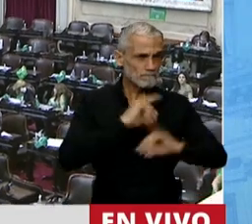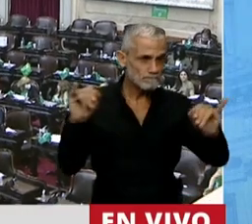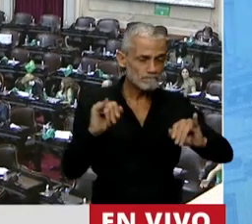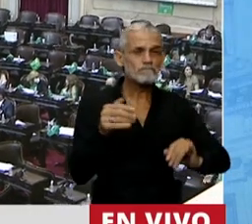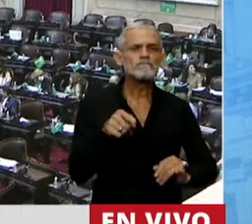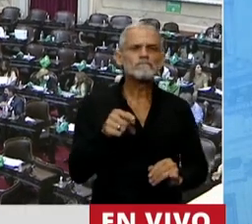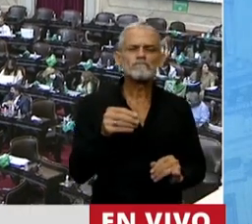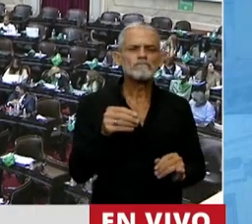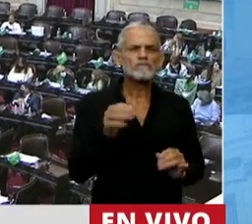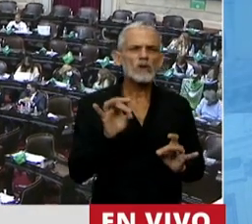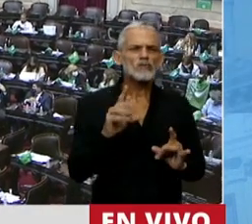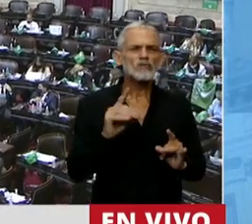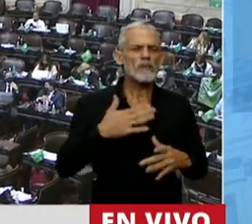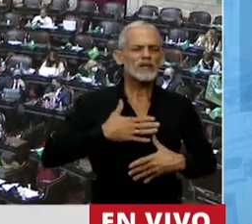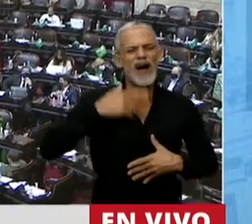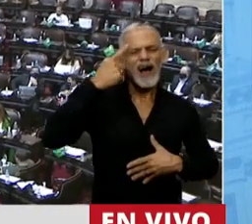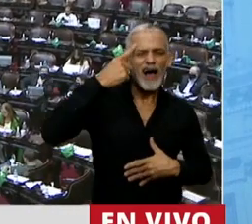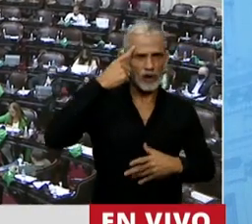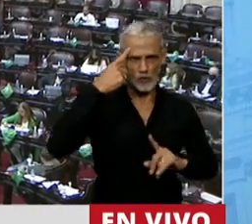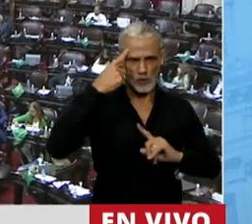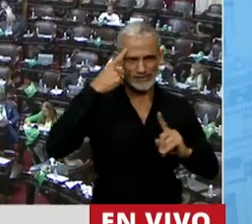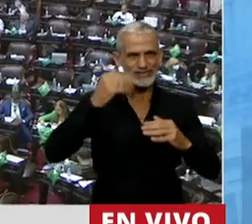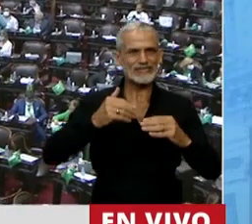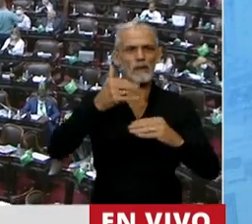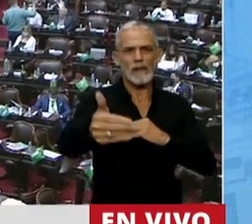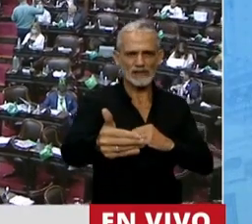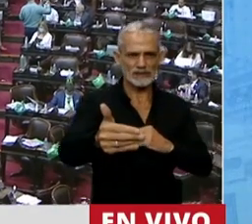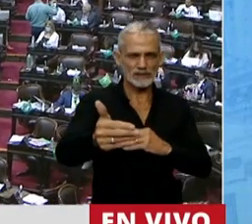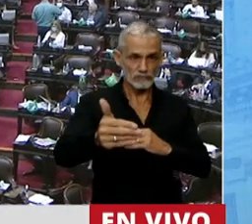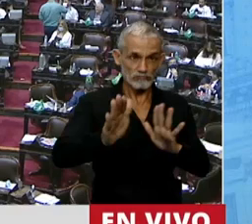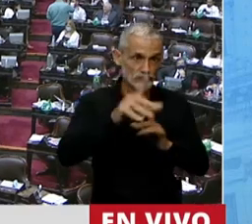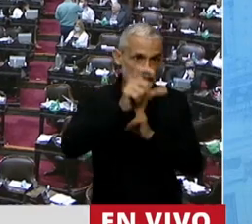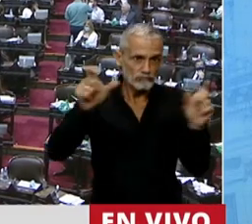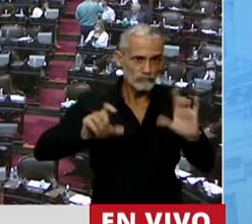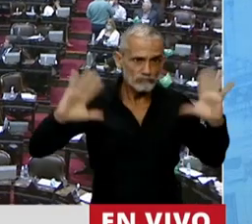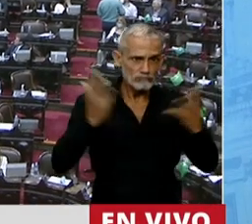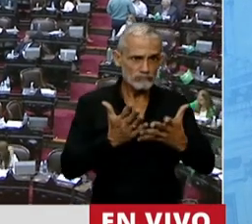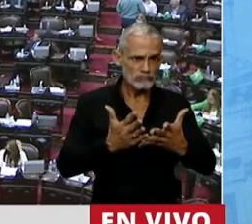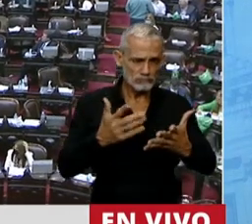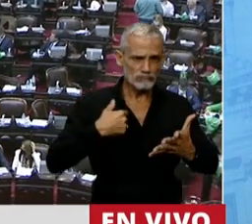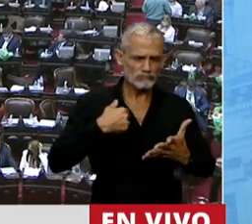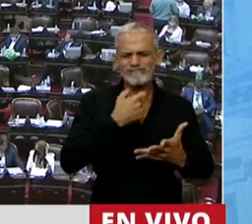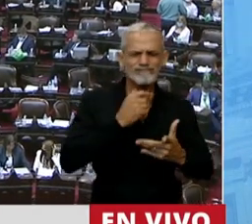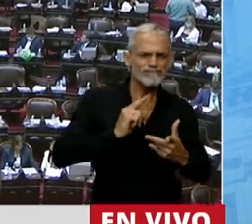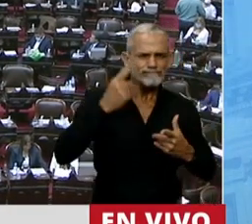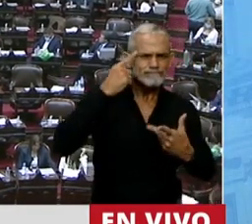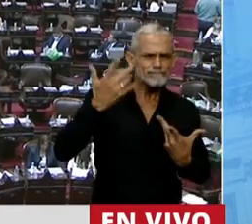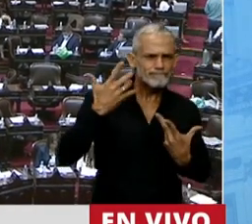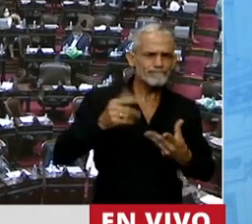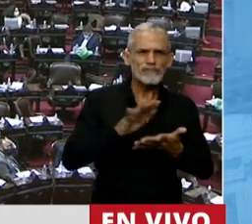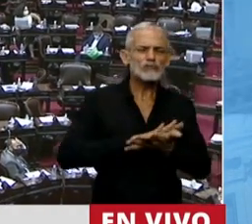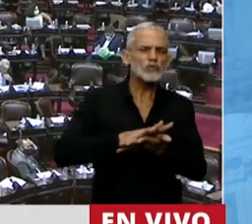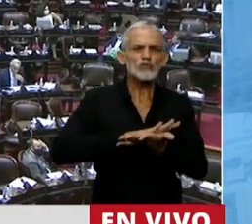va mucho más allá de mi creencia. Es una cuestión humana. Me resisto a pensar que la